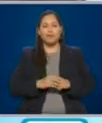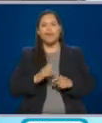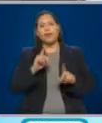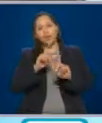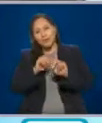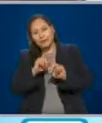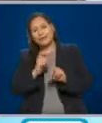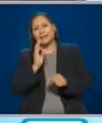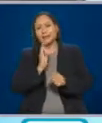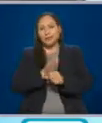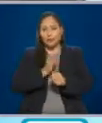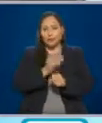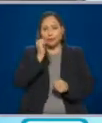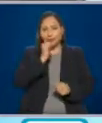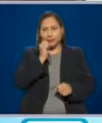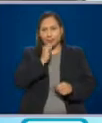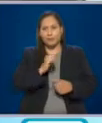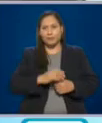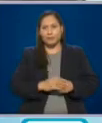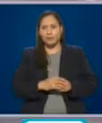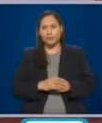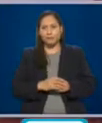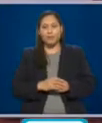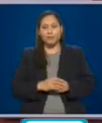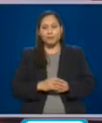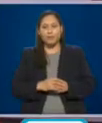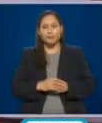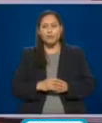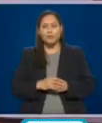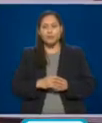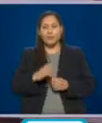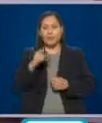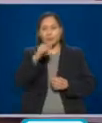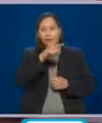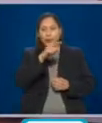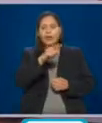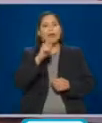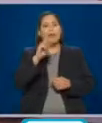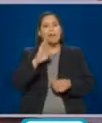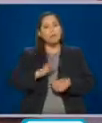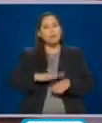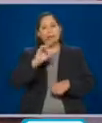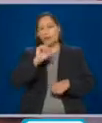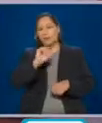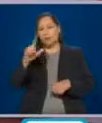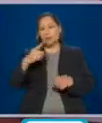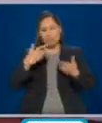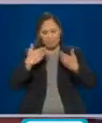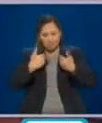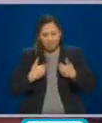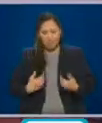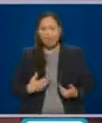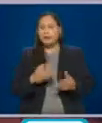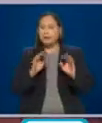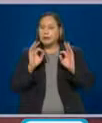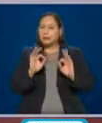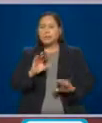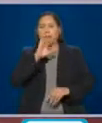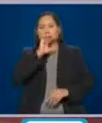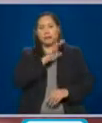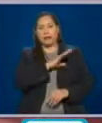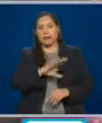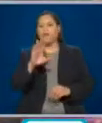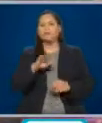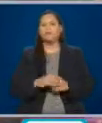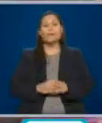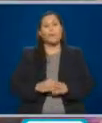un poco Ajá. de rollito de esto. Él no lo Él hizo, no. aunque yo creo que era el que tenía más Una personalidad más madera, increíble, ¿no?